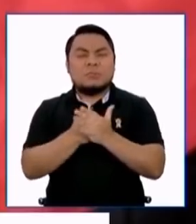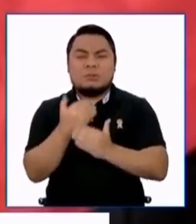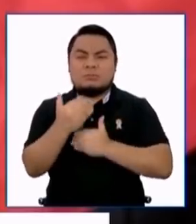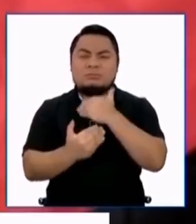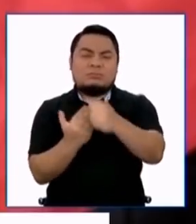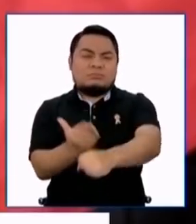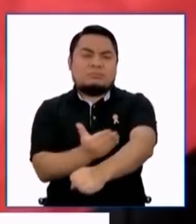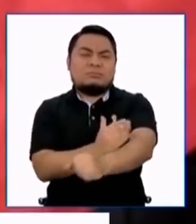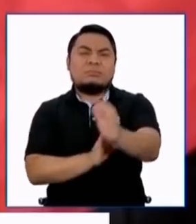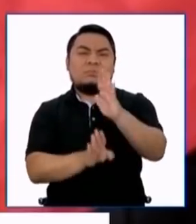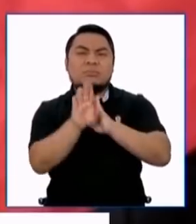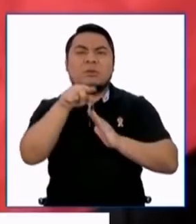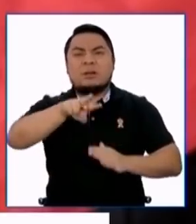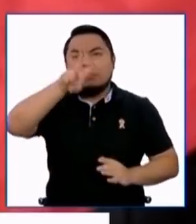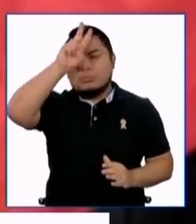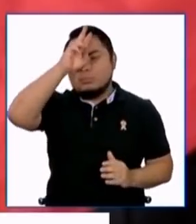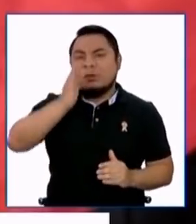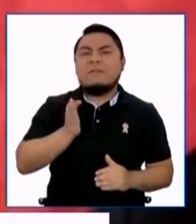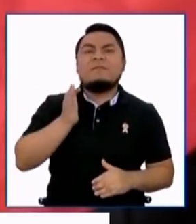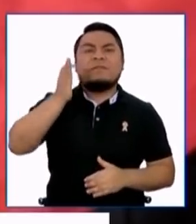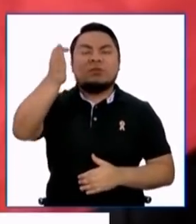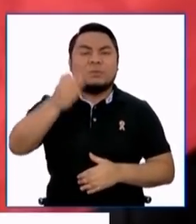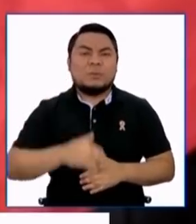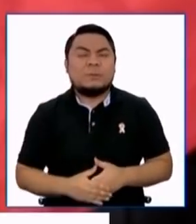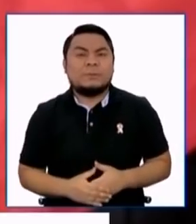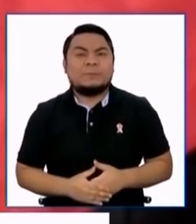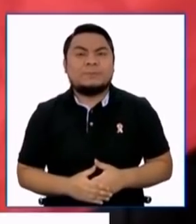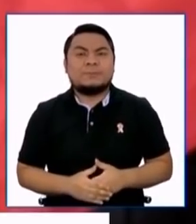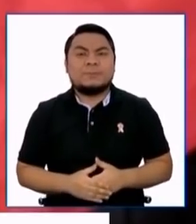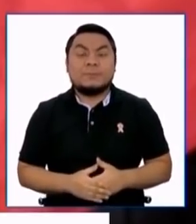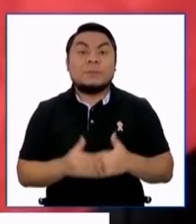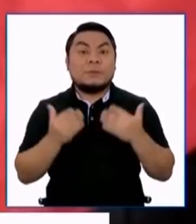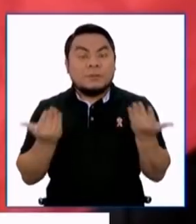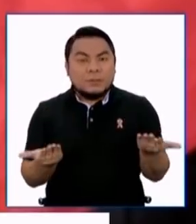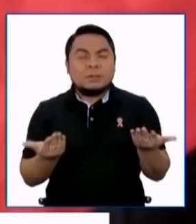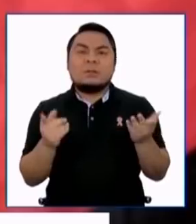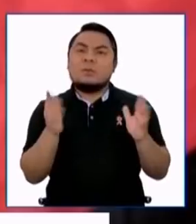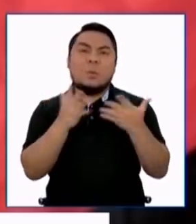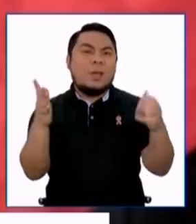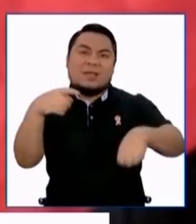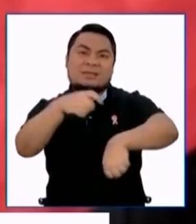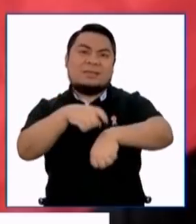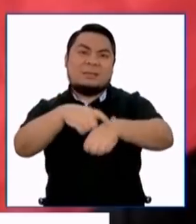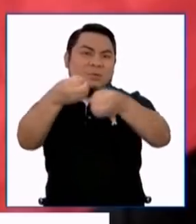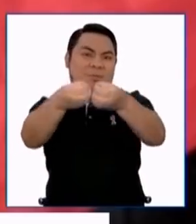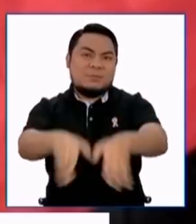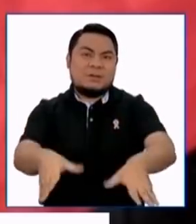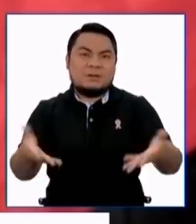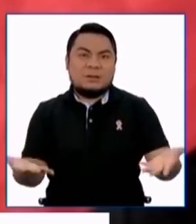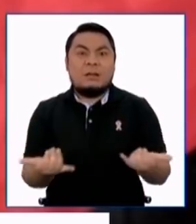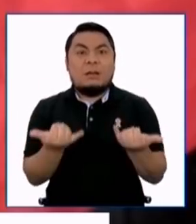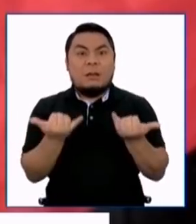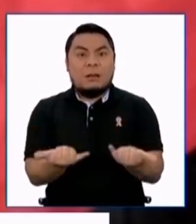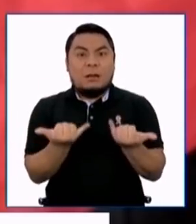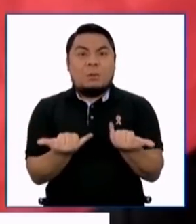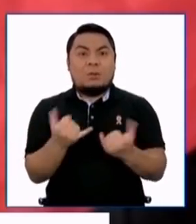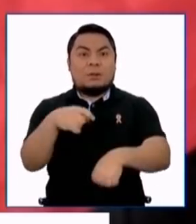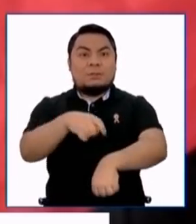el Perú del futuro. Y como no hay tiempo que perder, ahora